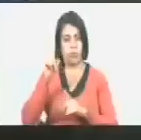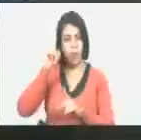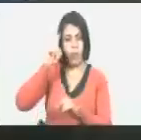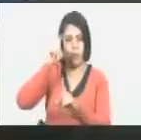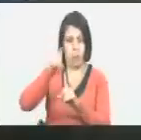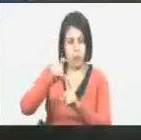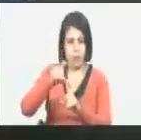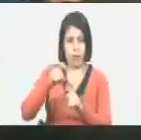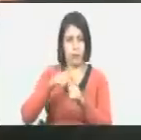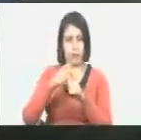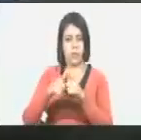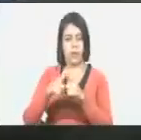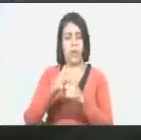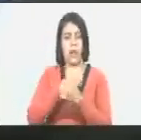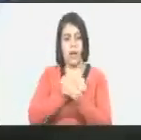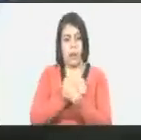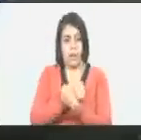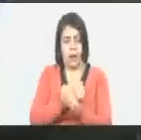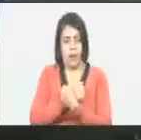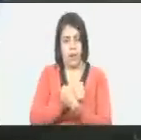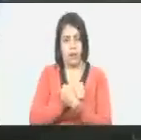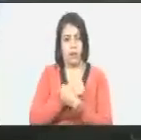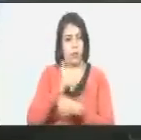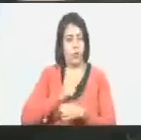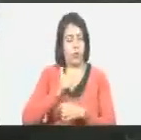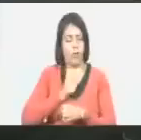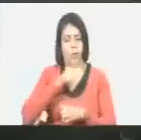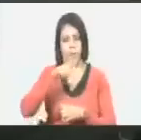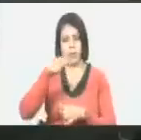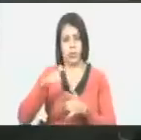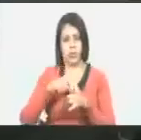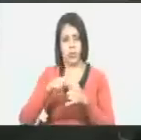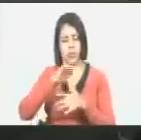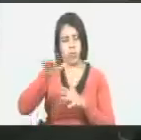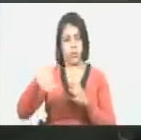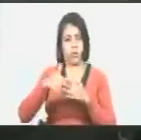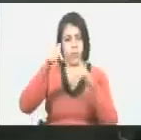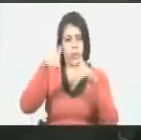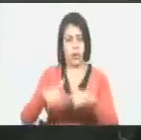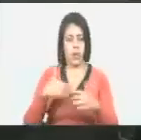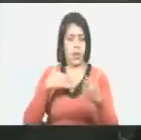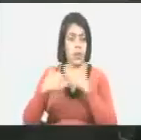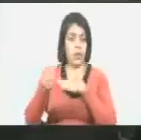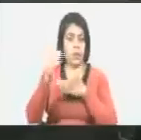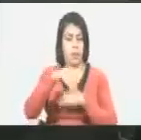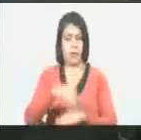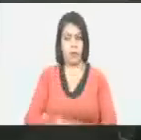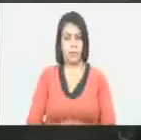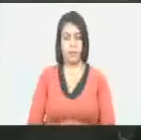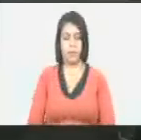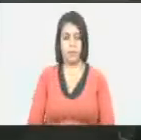regañado, abrazado, querido a cualquiera de todos los que están aquí y más allá.